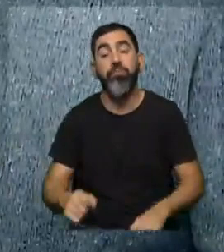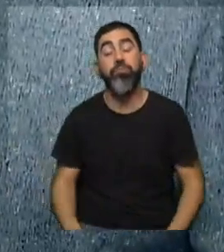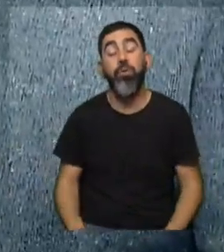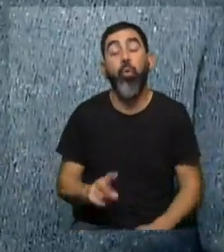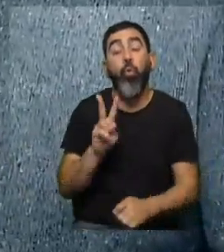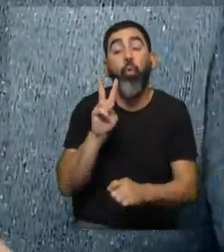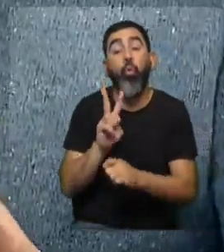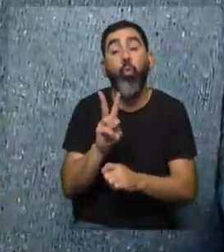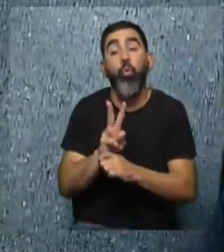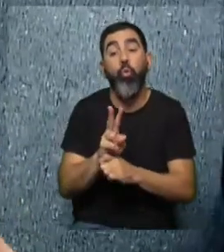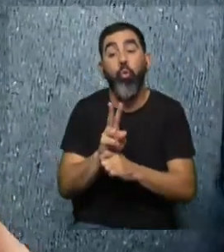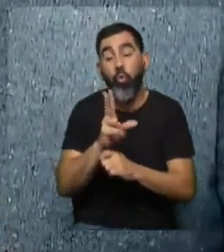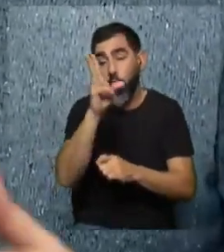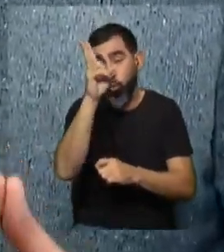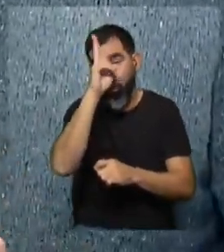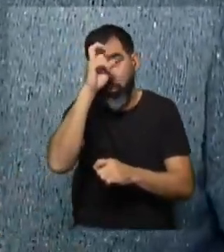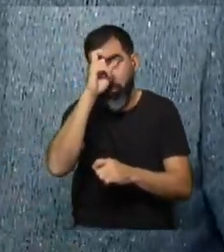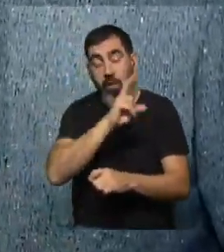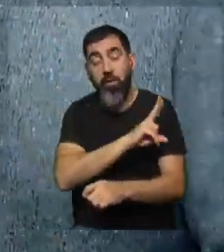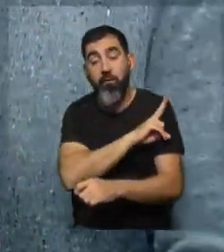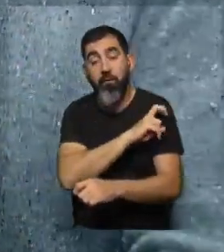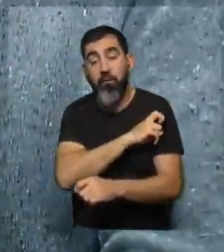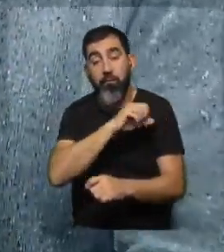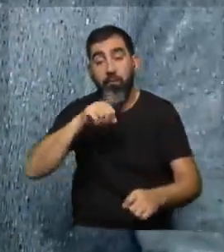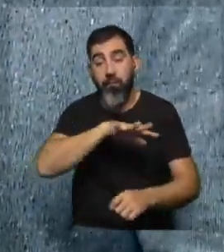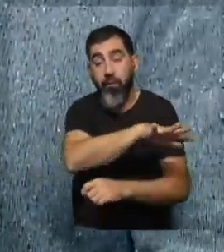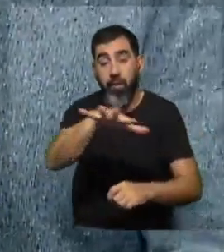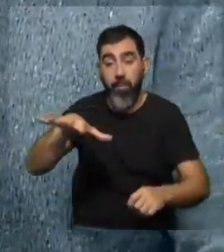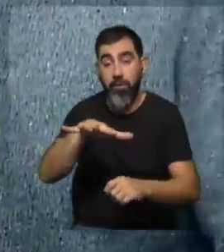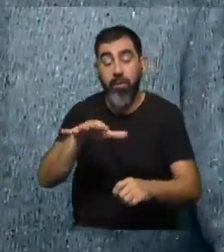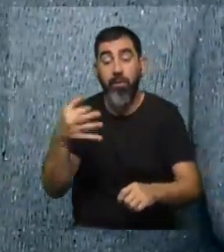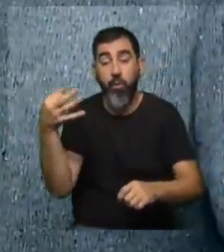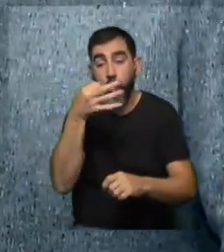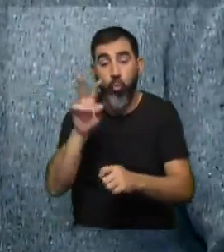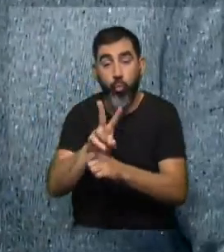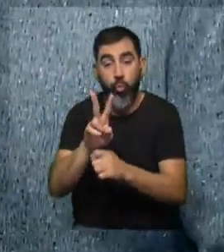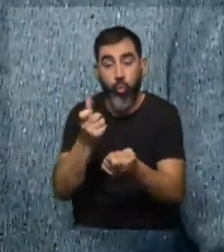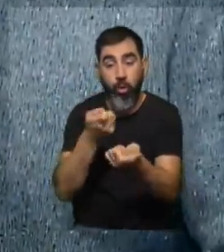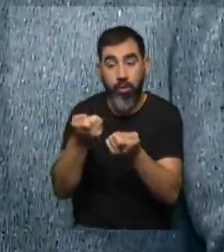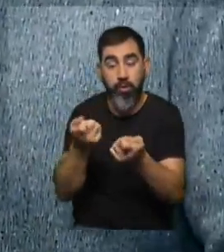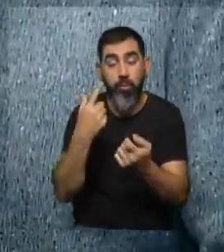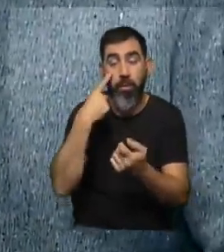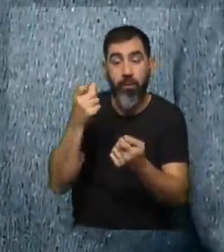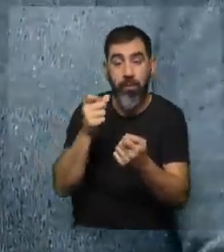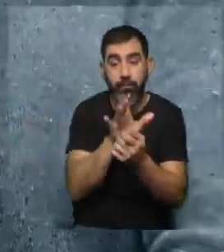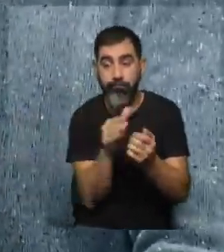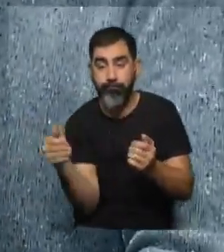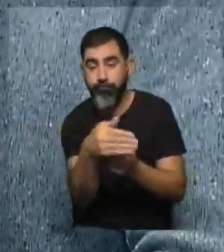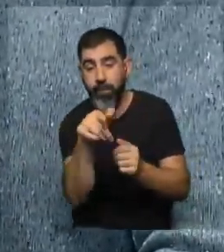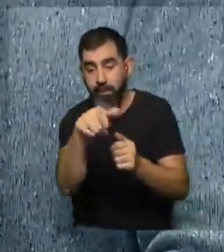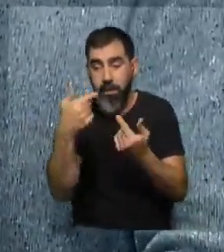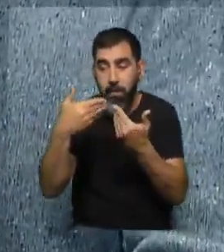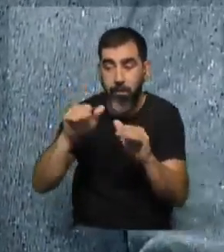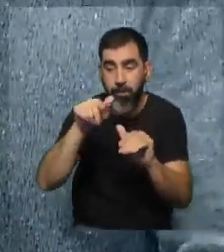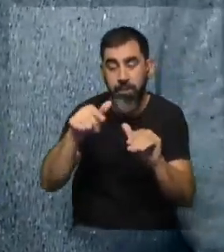el control de hospitalario y de farmacias comunitarias de las sustancias controladas para evitar el desvío que fue el origen